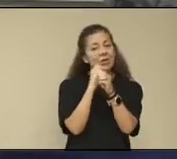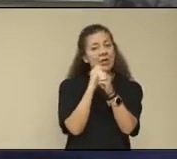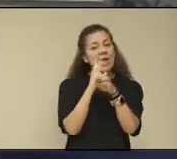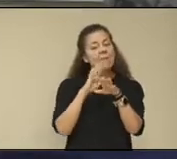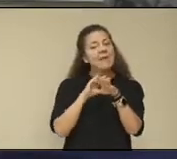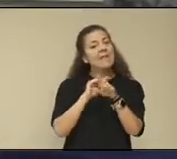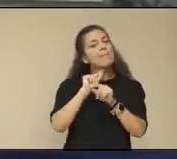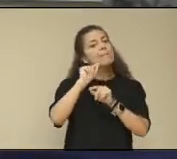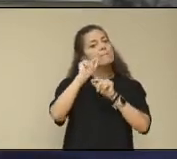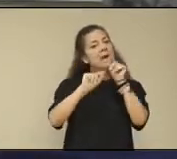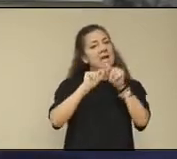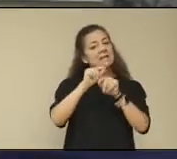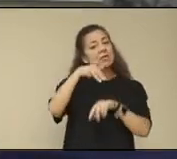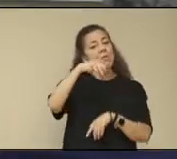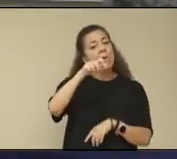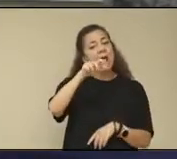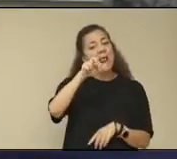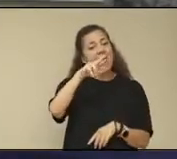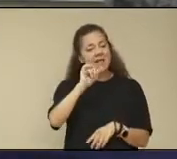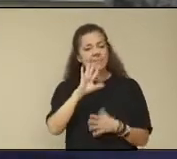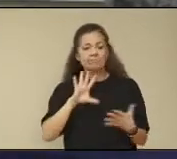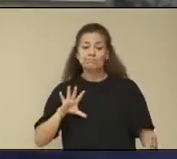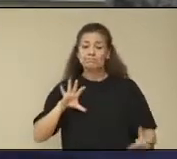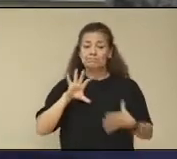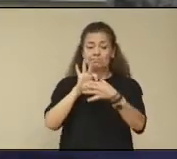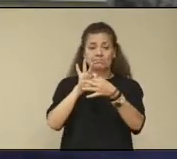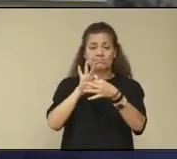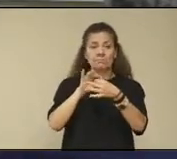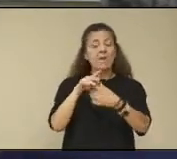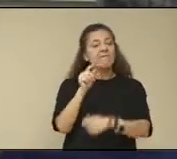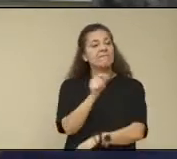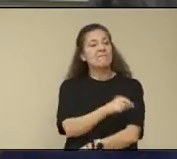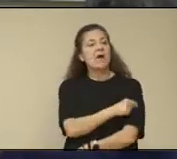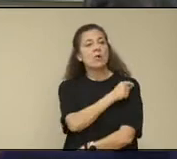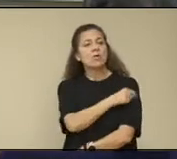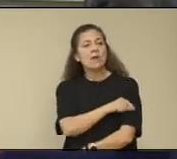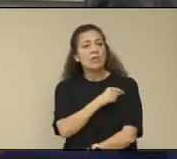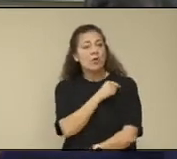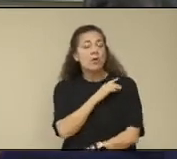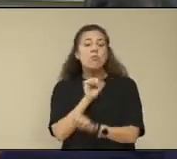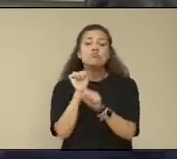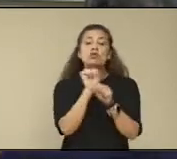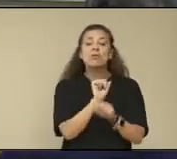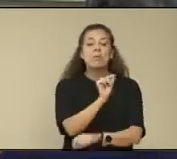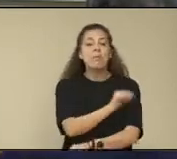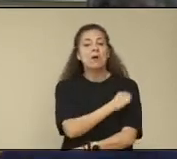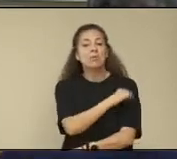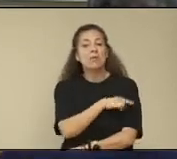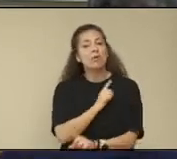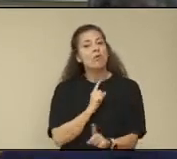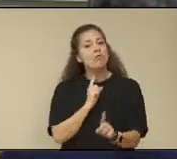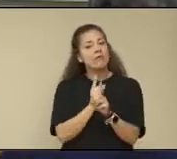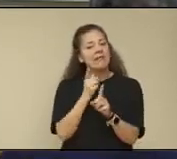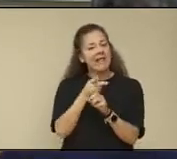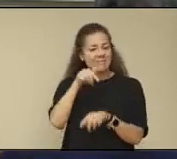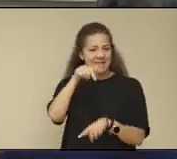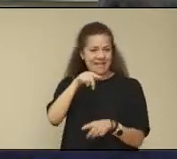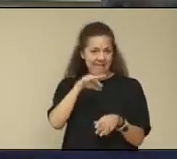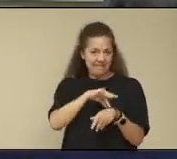malaria que tiene que ver con la vacunación, la potencial vacunación frente a la